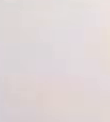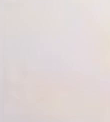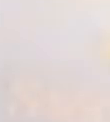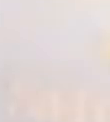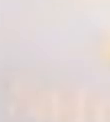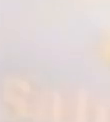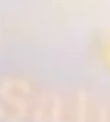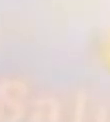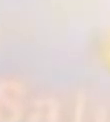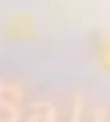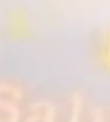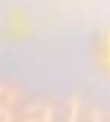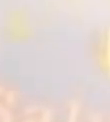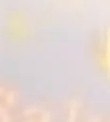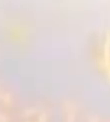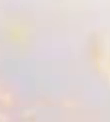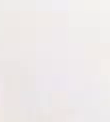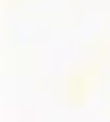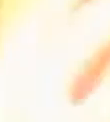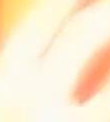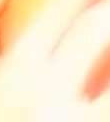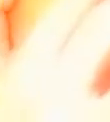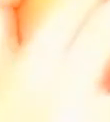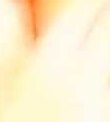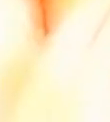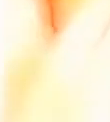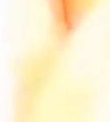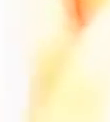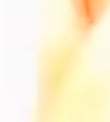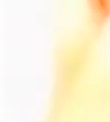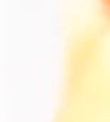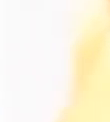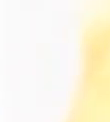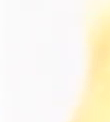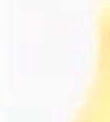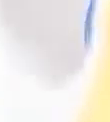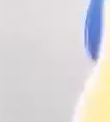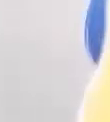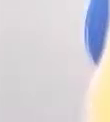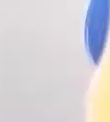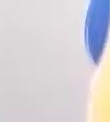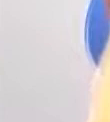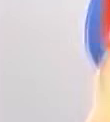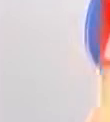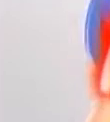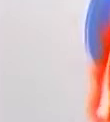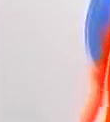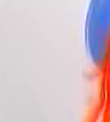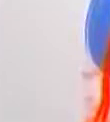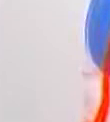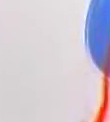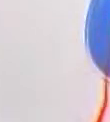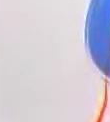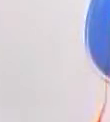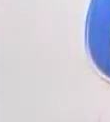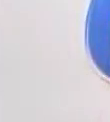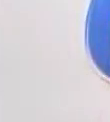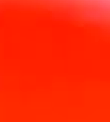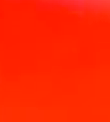Conexión Vital, un encuentro diario con la salud, una cita armoniosa con el mundo.